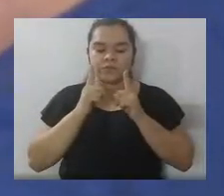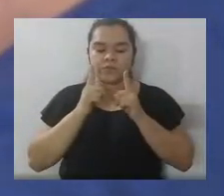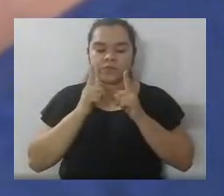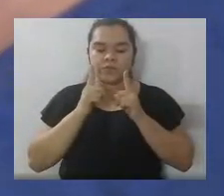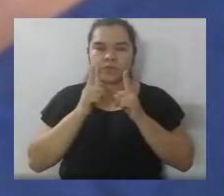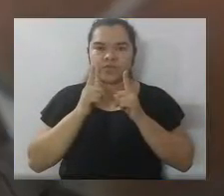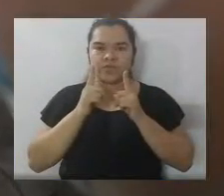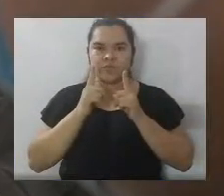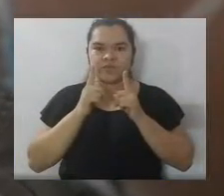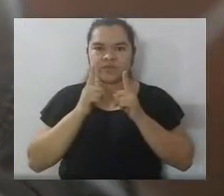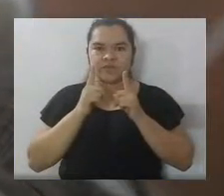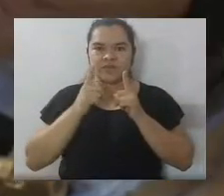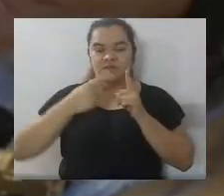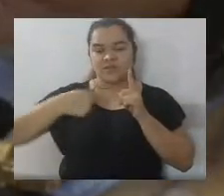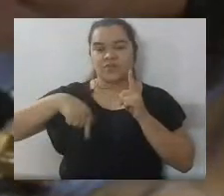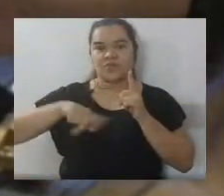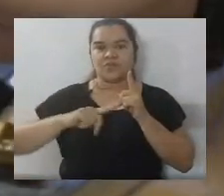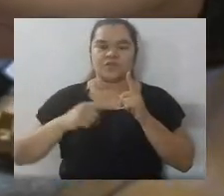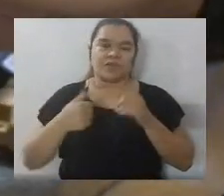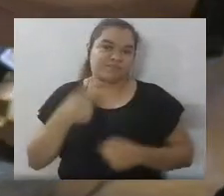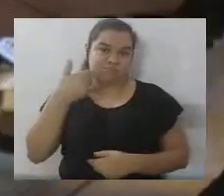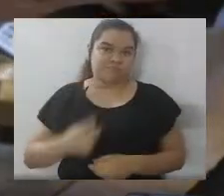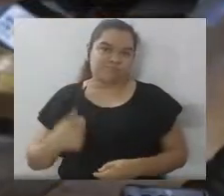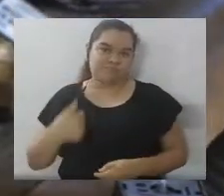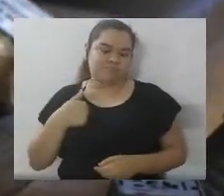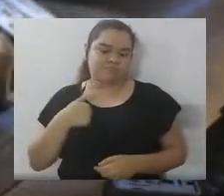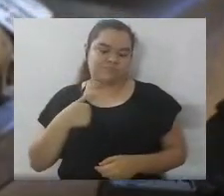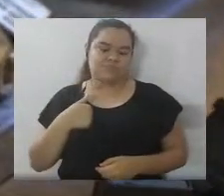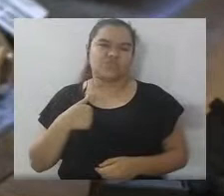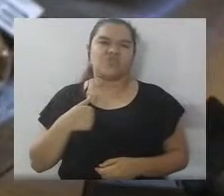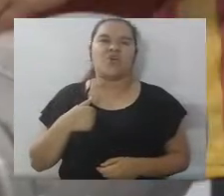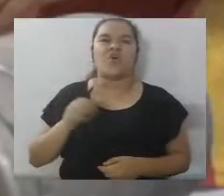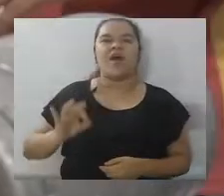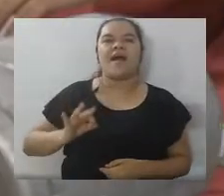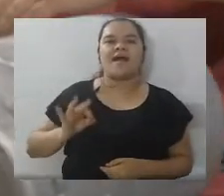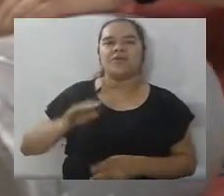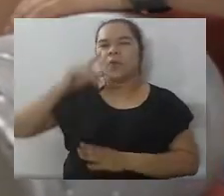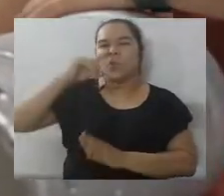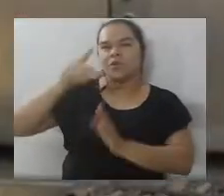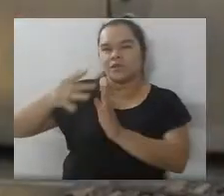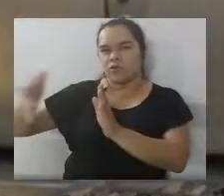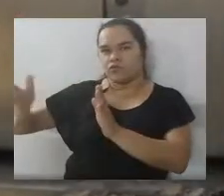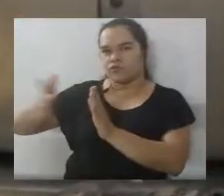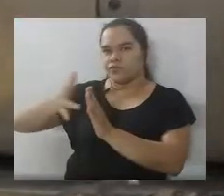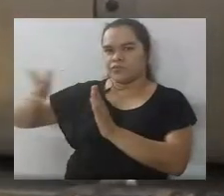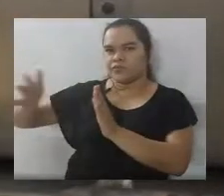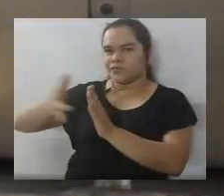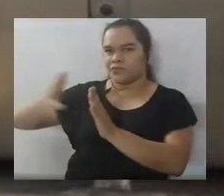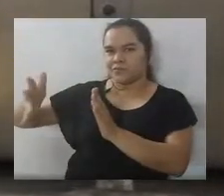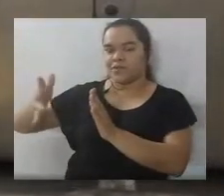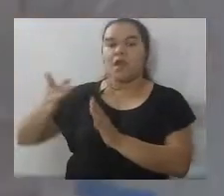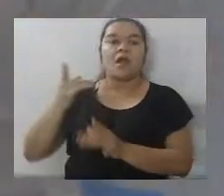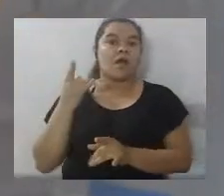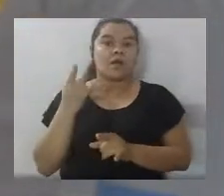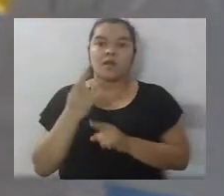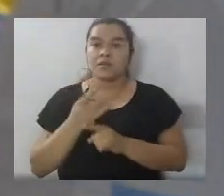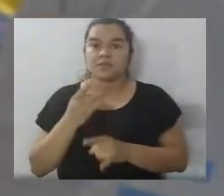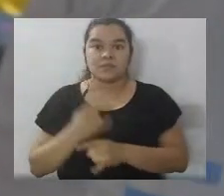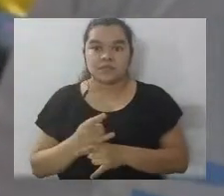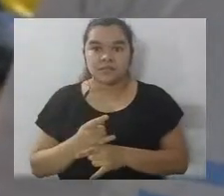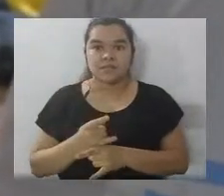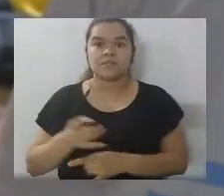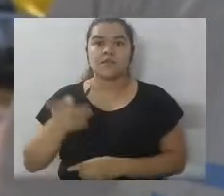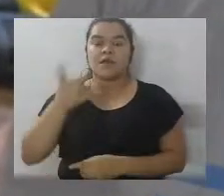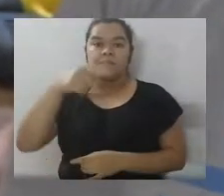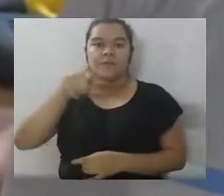la parte de a mí que personalmente me toca los últimos años, siempre le estamos dando a los chicos los